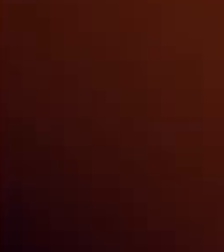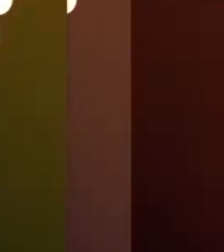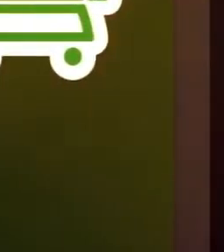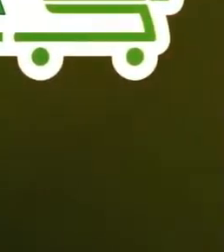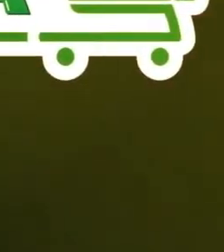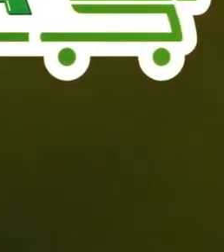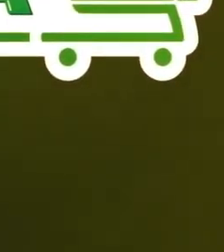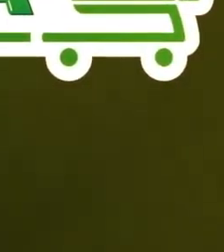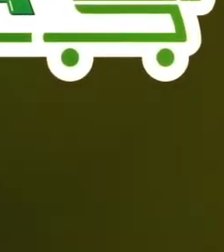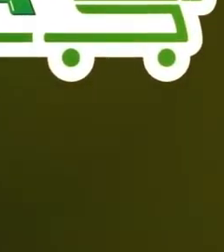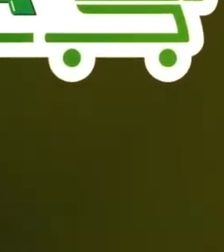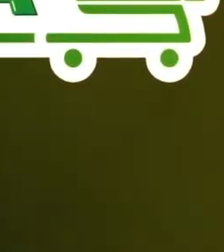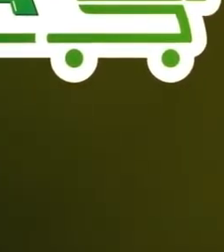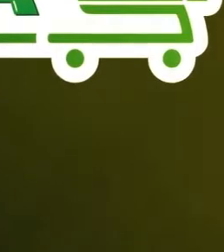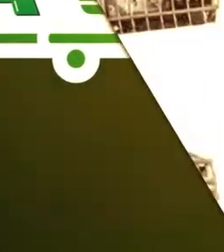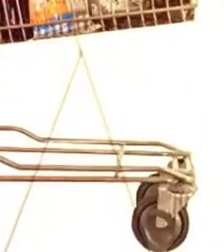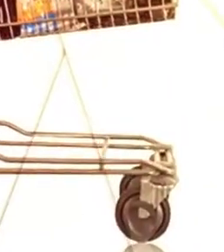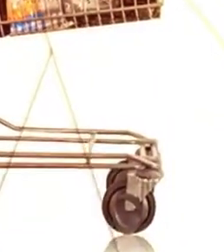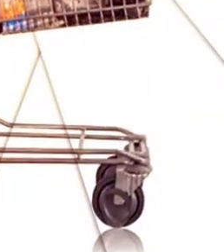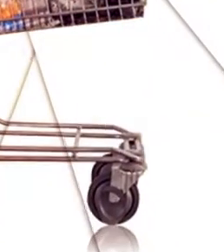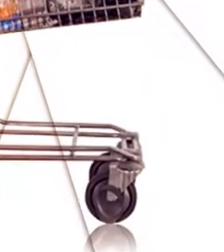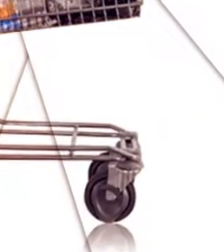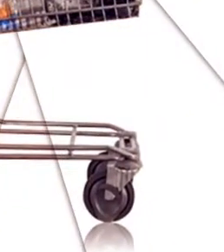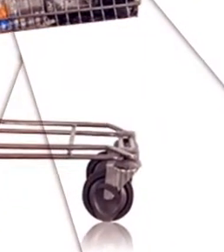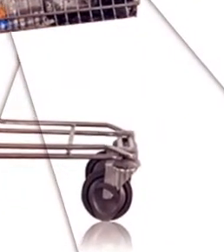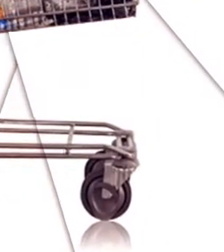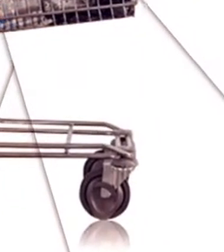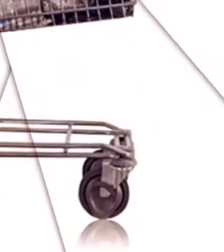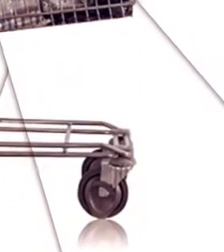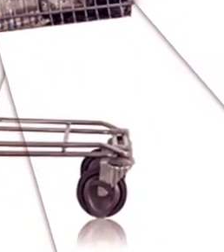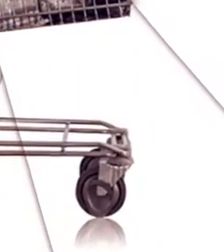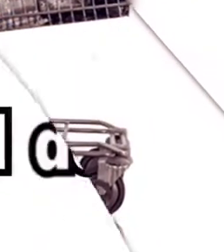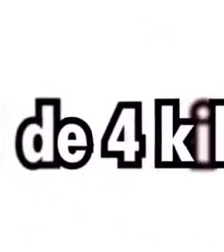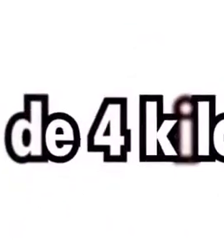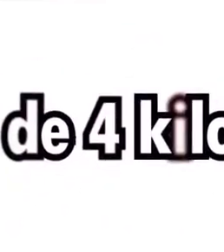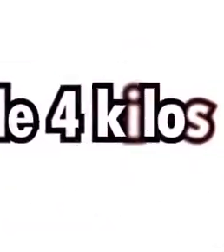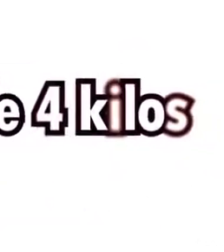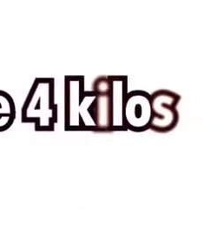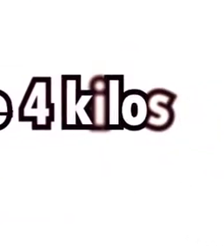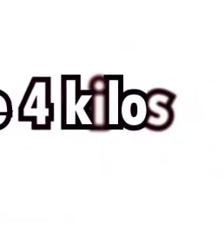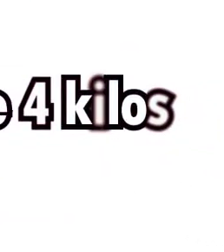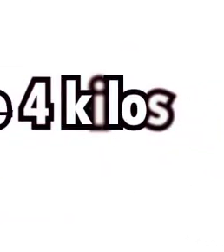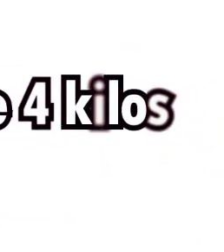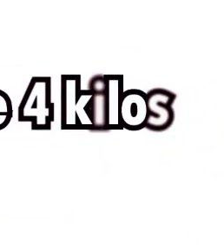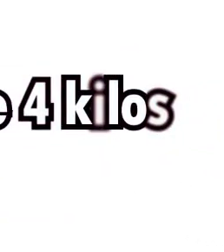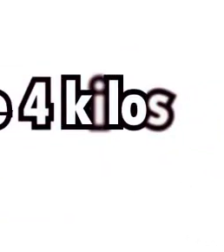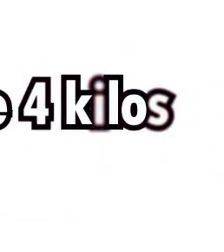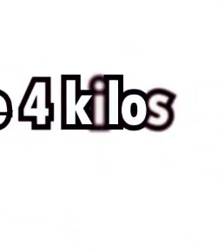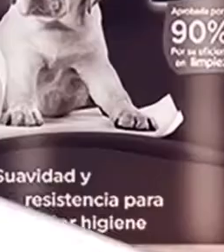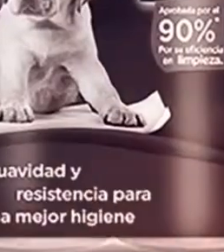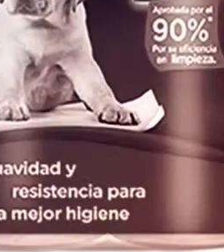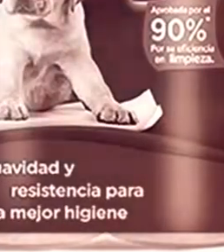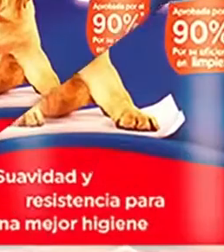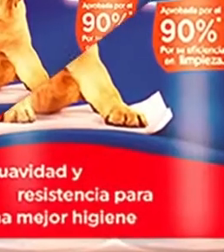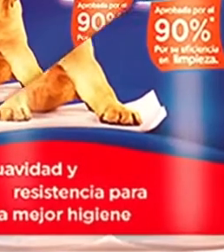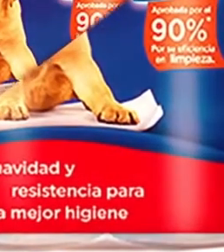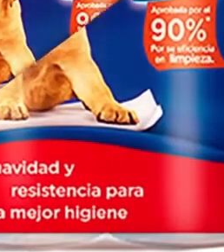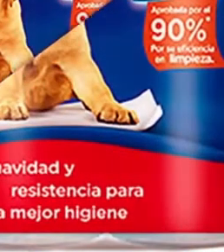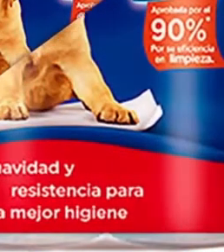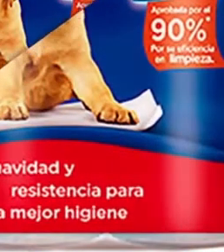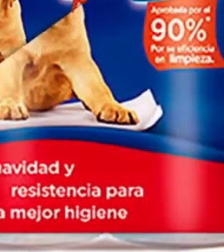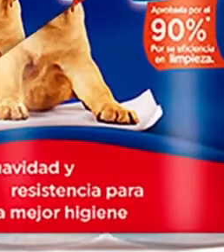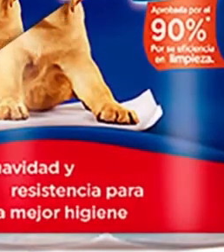Aproveche los descuentos especiales en La Quinta. Por mercado familiares superiores a 100 mil pesos, que incluyan dos detergentes de 2 kilos o 4 kilos rindes, lleva